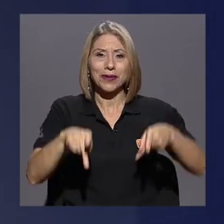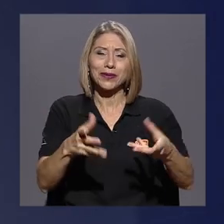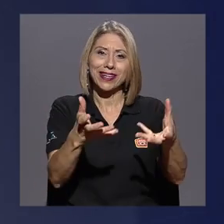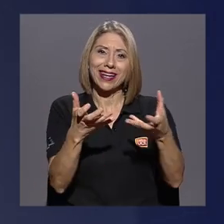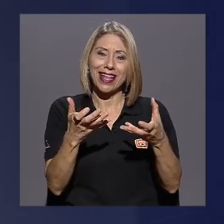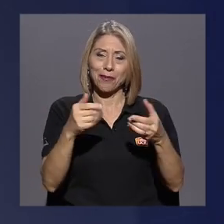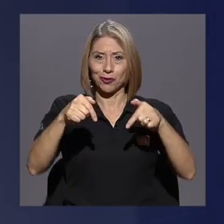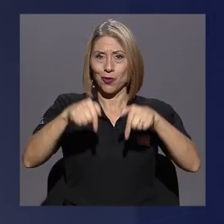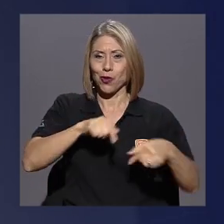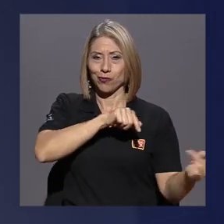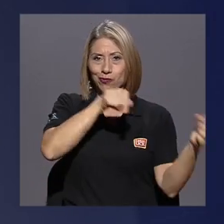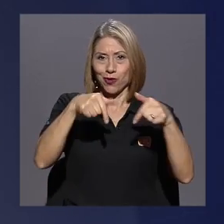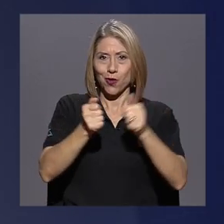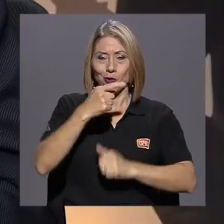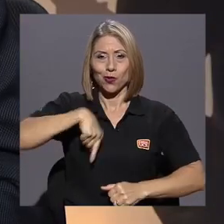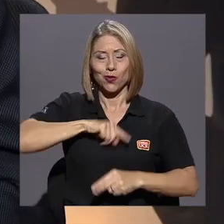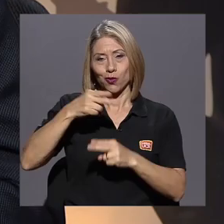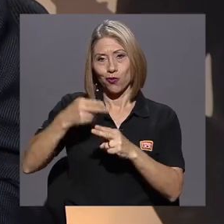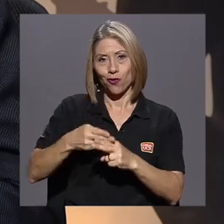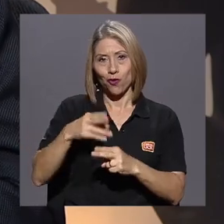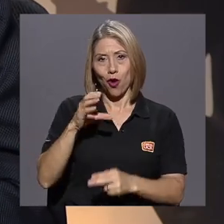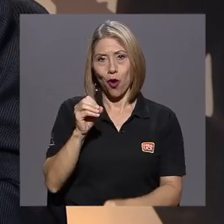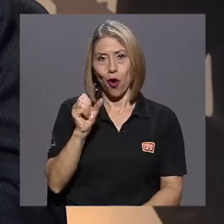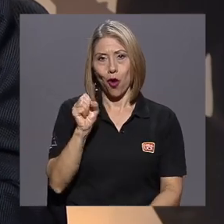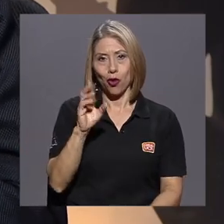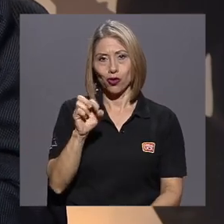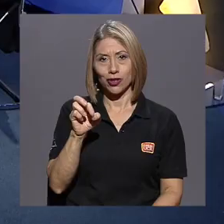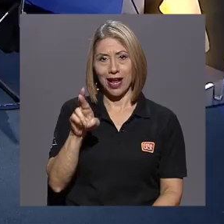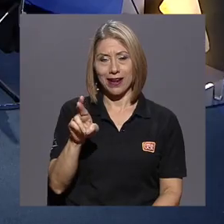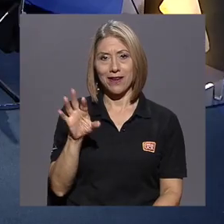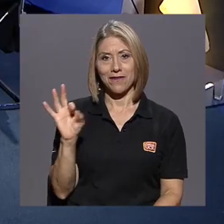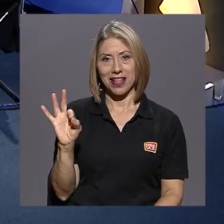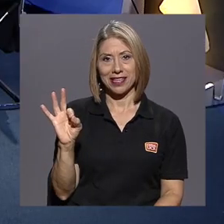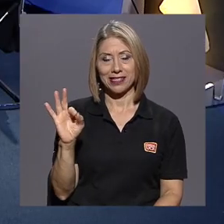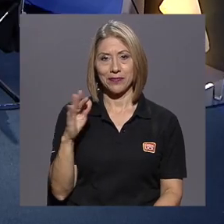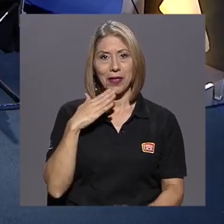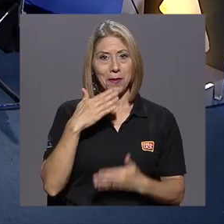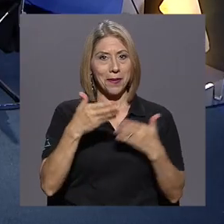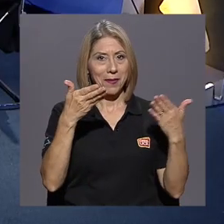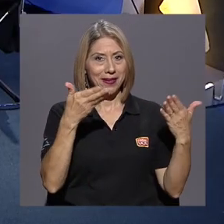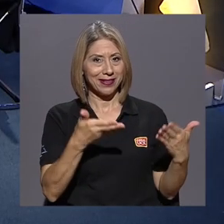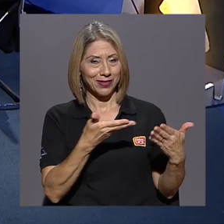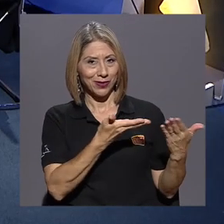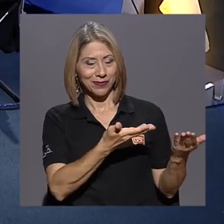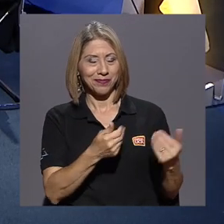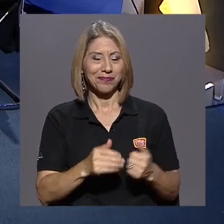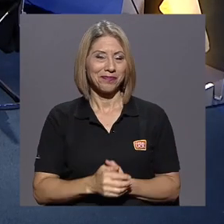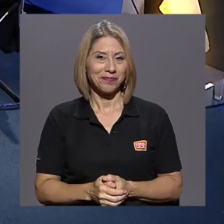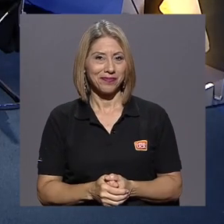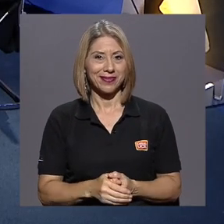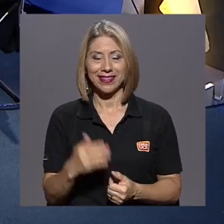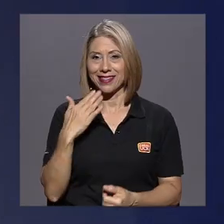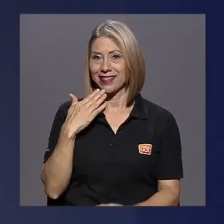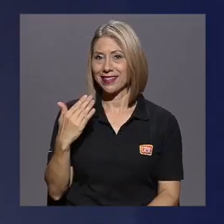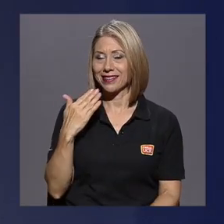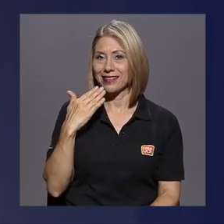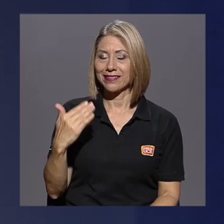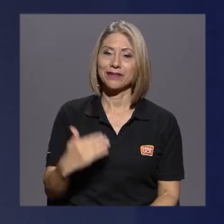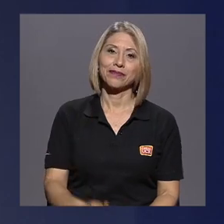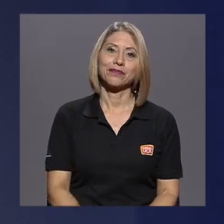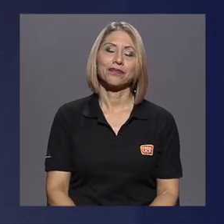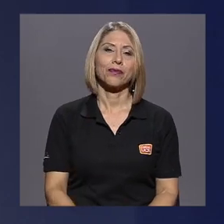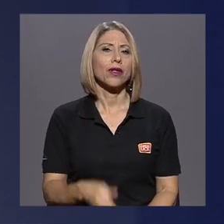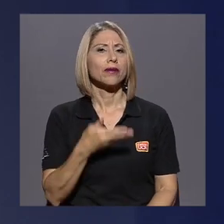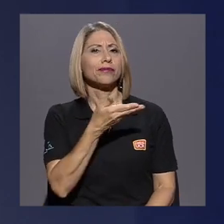que estuviese con nosotros. Don Oscar gracias. Fernández. Bienvenidos y bienvenida. Gracias. Muchas gracias.